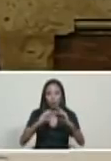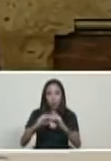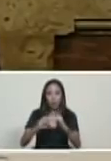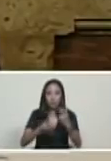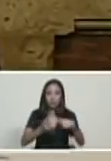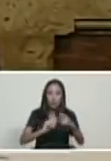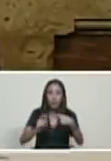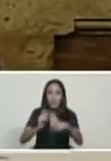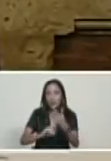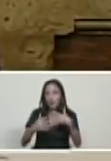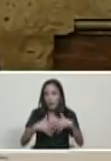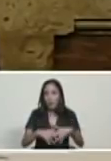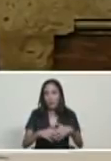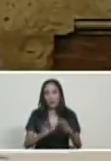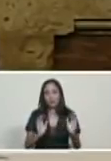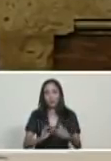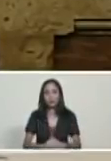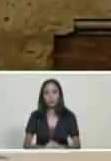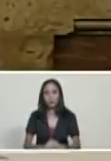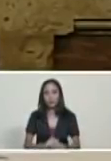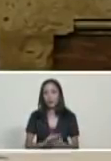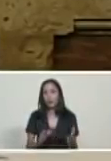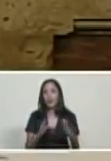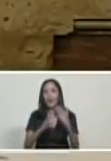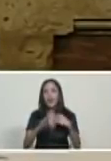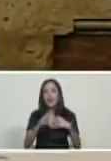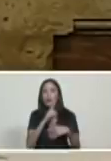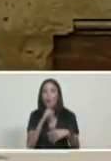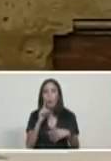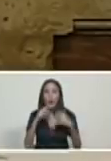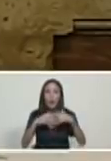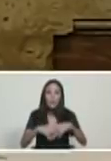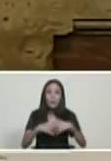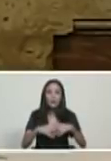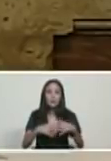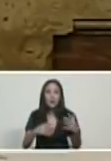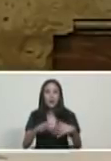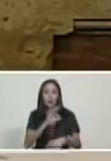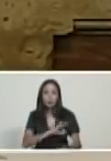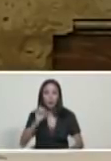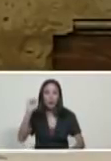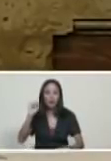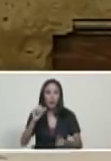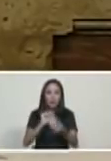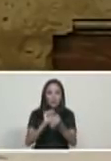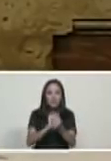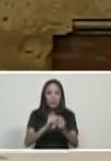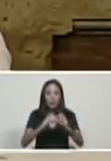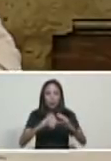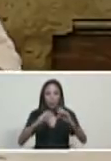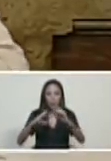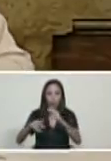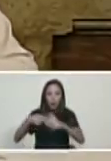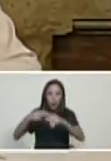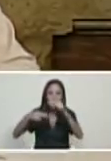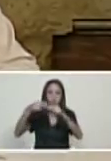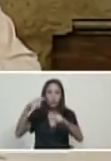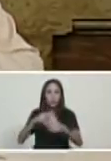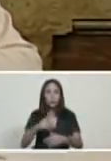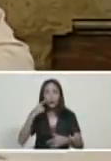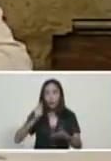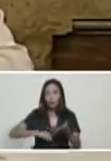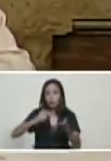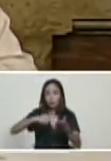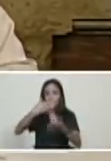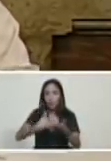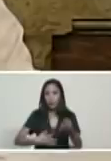nuestra empresa, de la Corporación Socialista del Cemento. Aquí voy a firmar la recepción